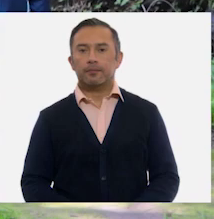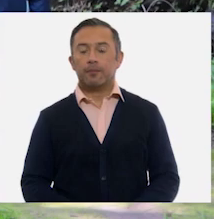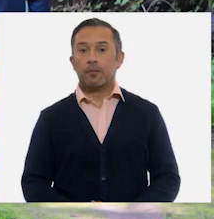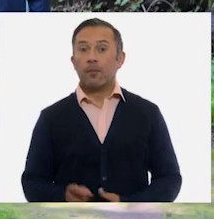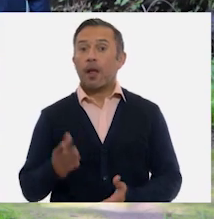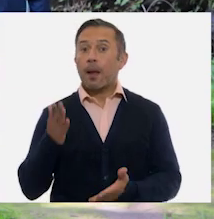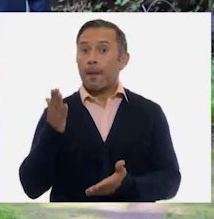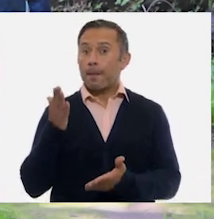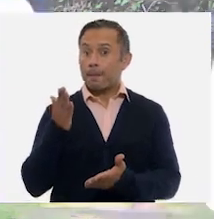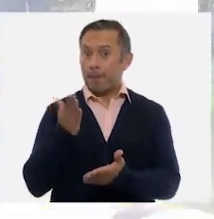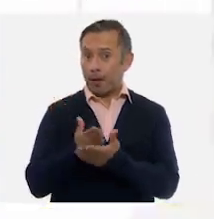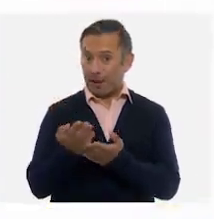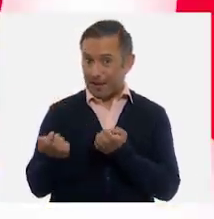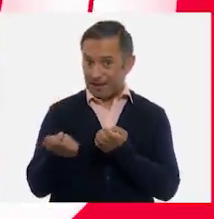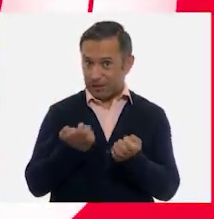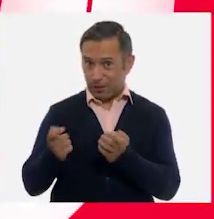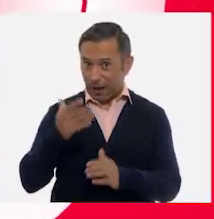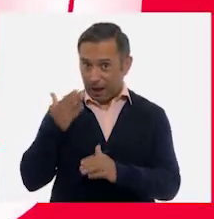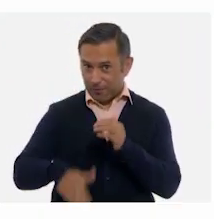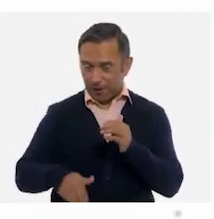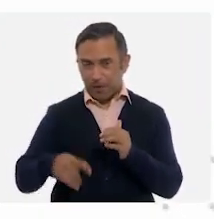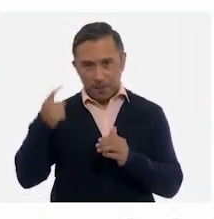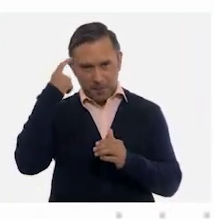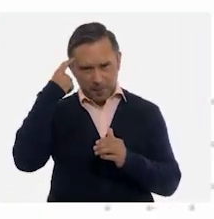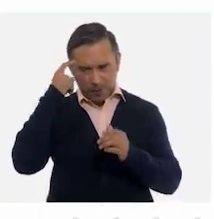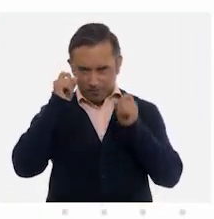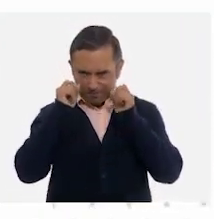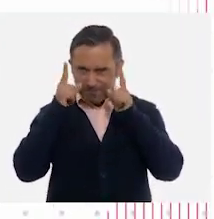pausa, activa tu mente.